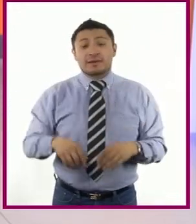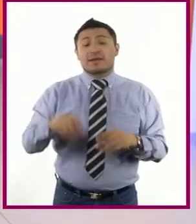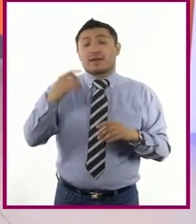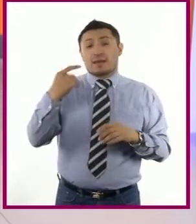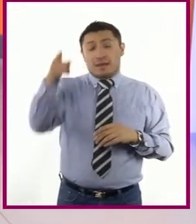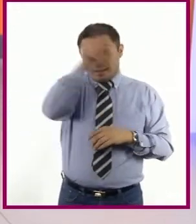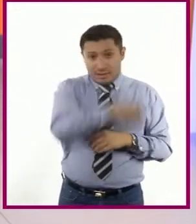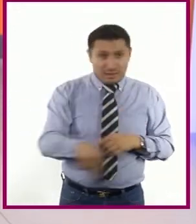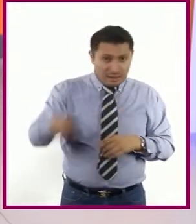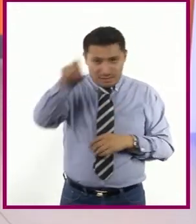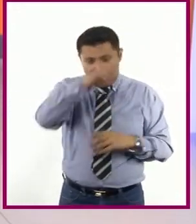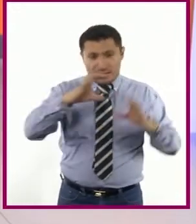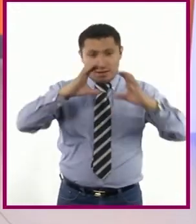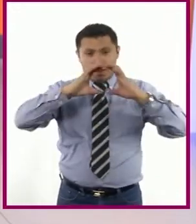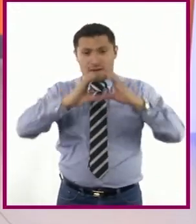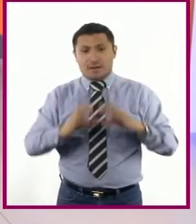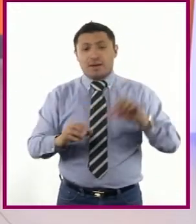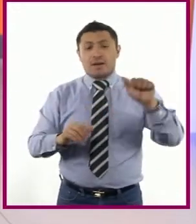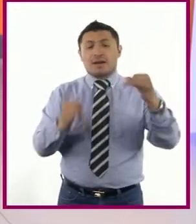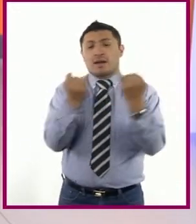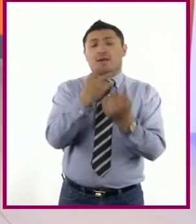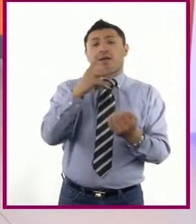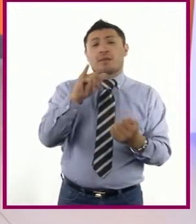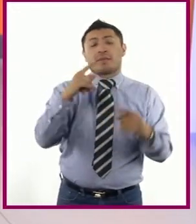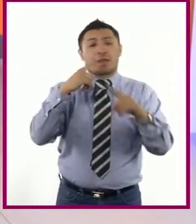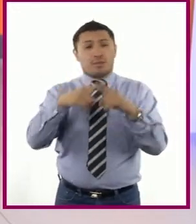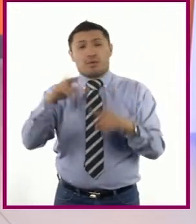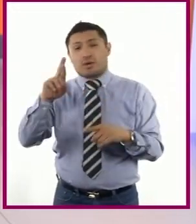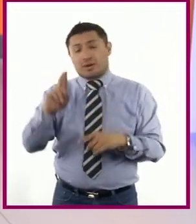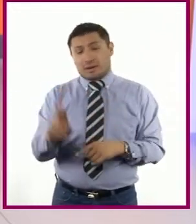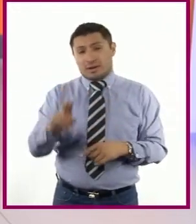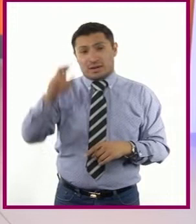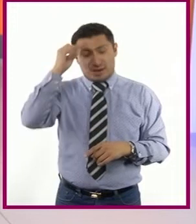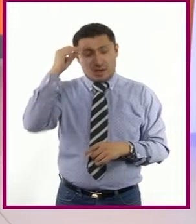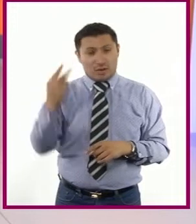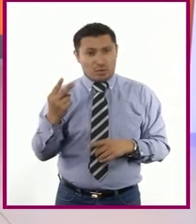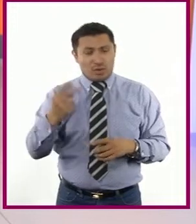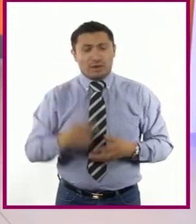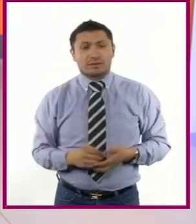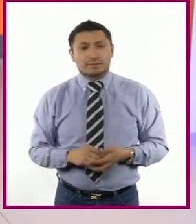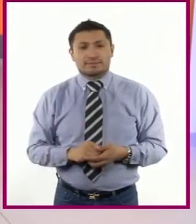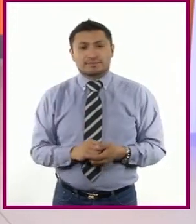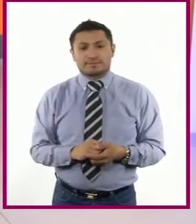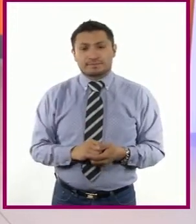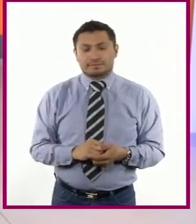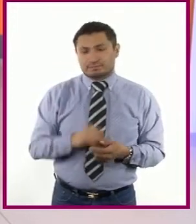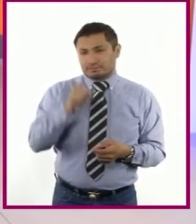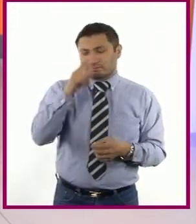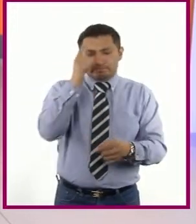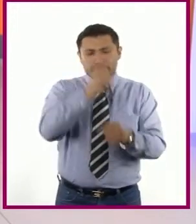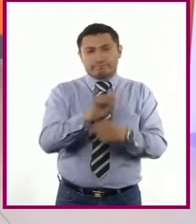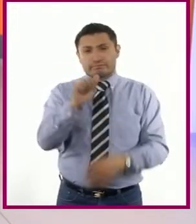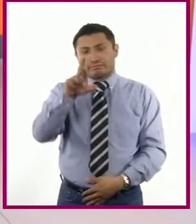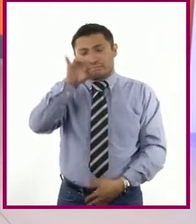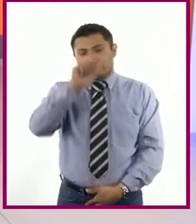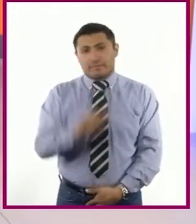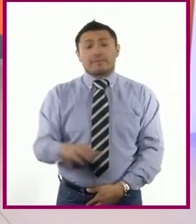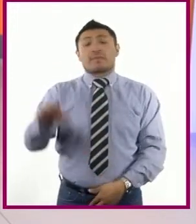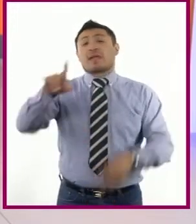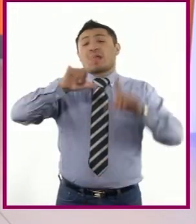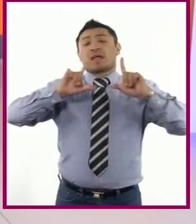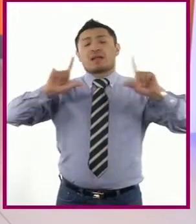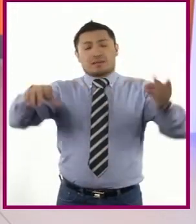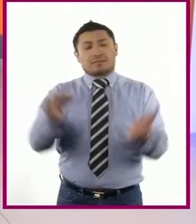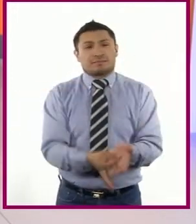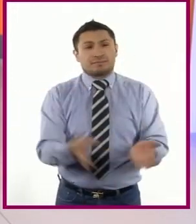círculo, área igual a pi por el valor del radio al cuadrado. Calculen el área de la hoja de la lámina antes